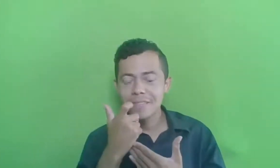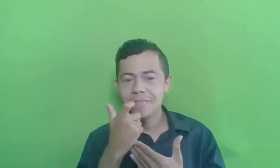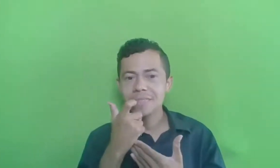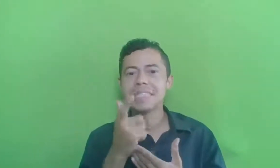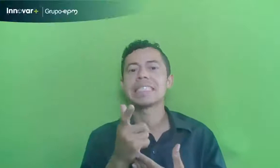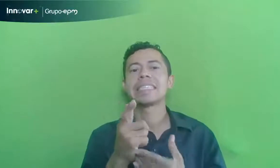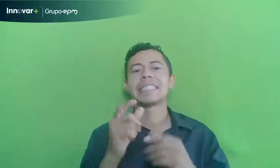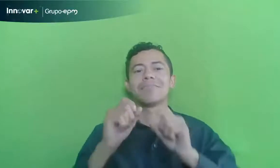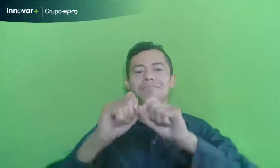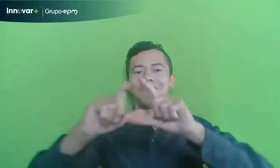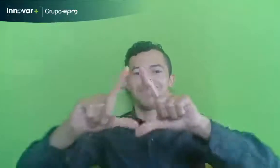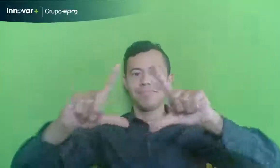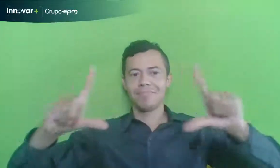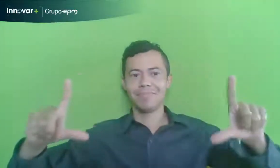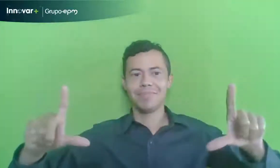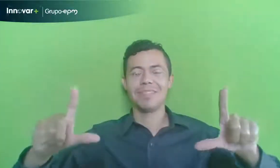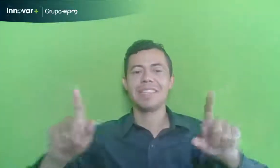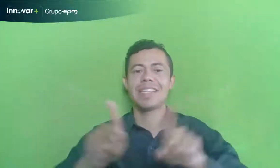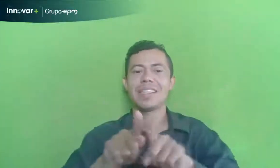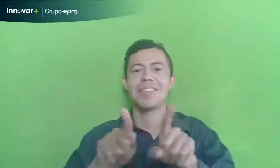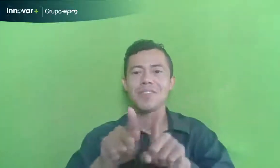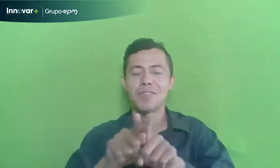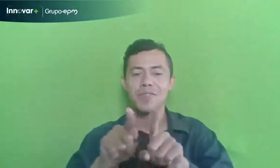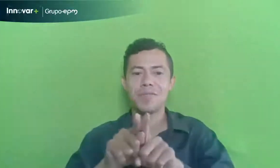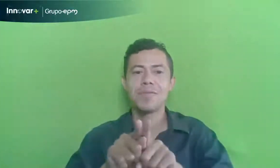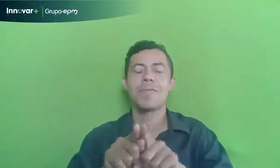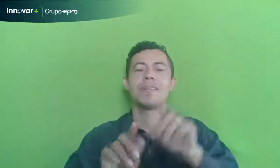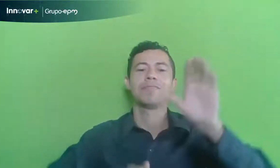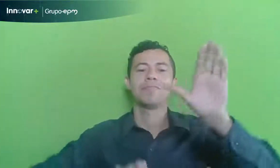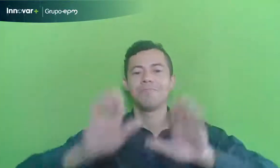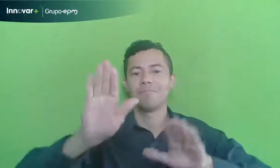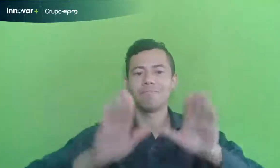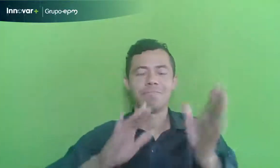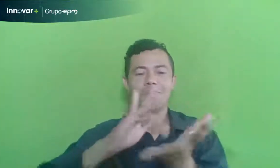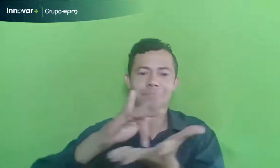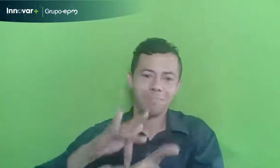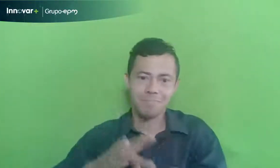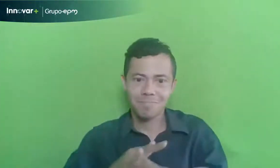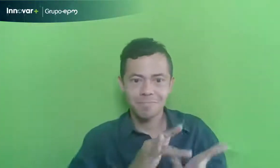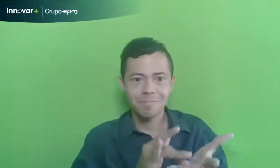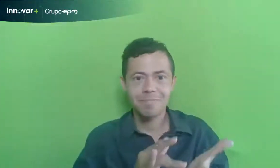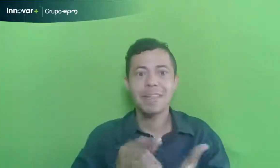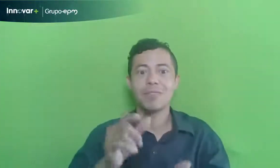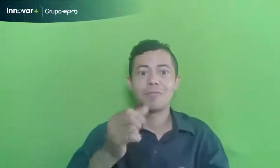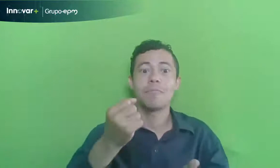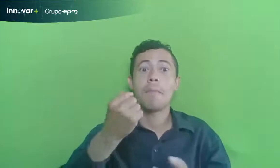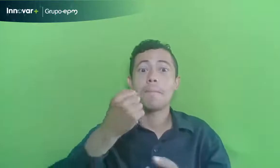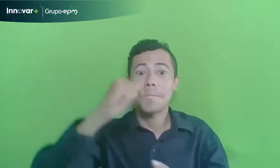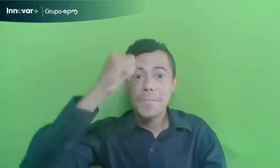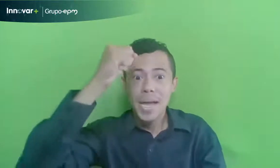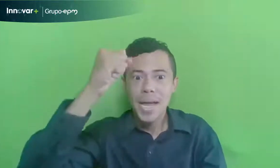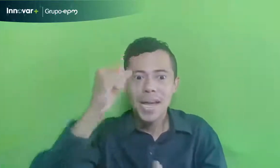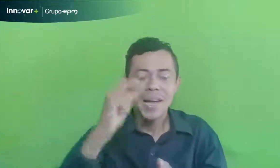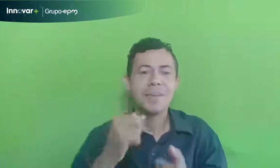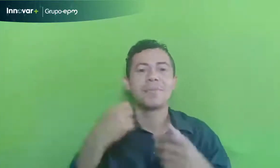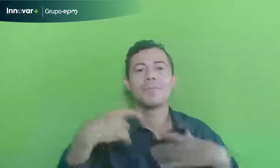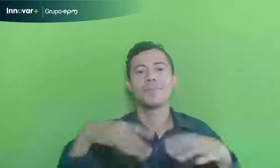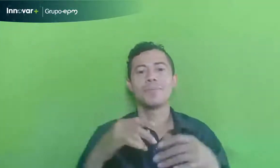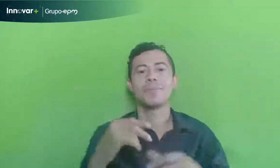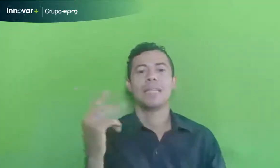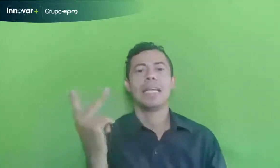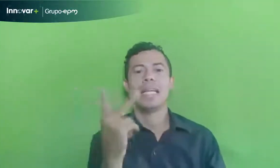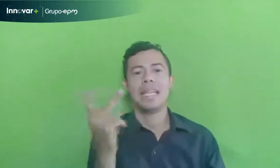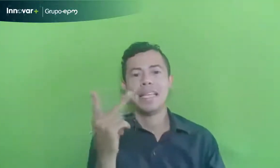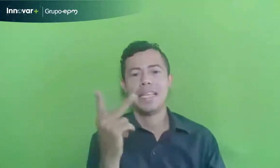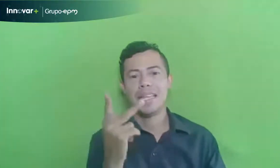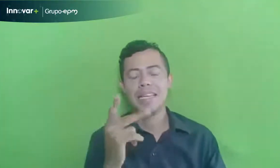se activa el concurso, un concurso al cual los invitamos muy especialmente para que podamos el viernes hacer